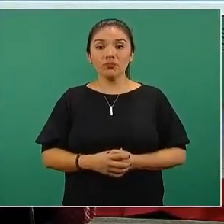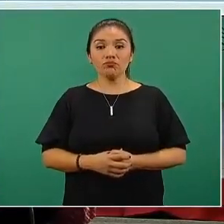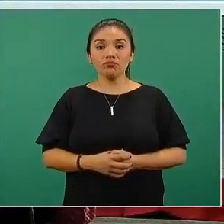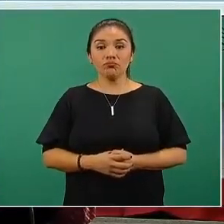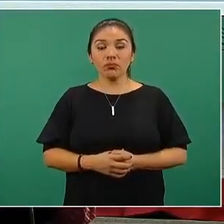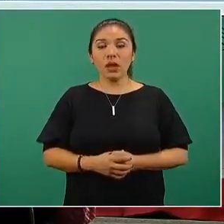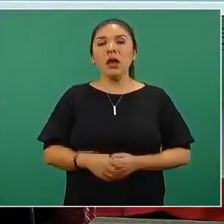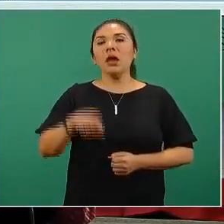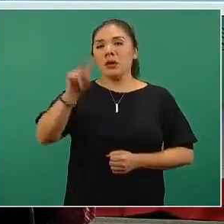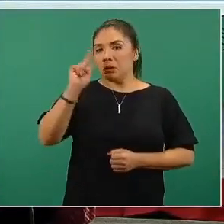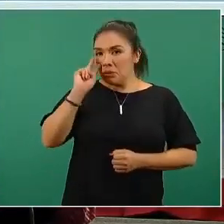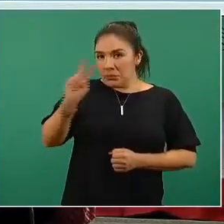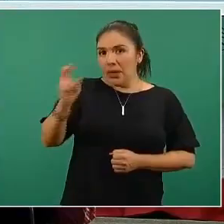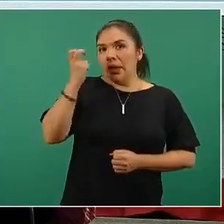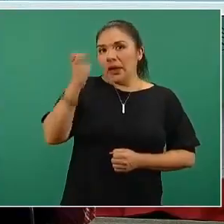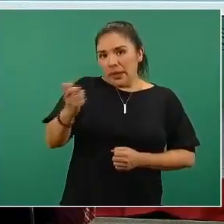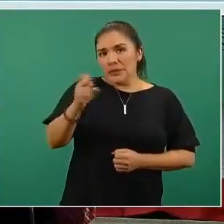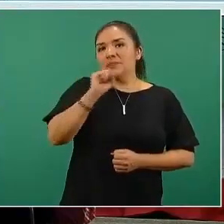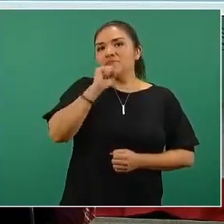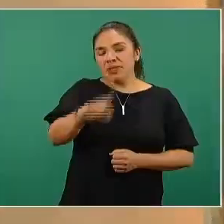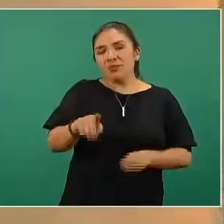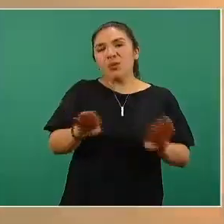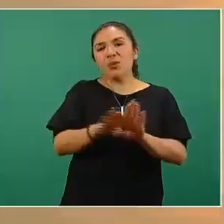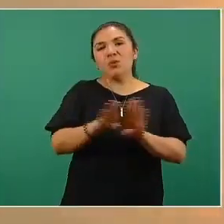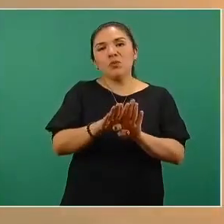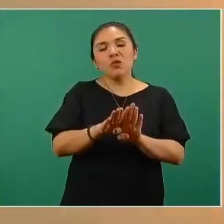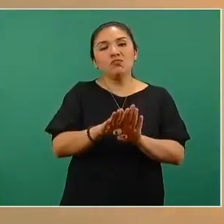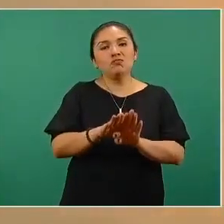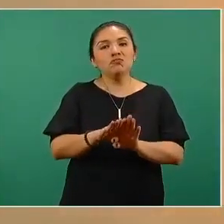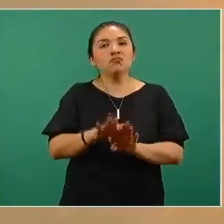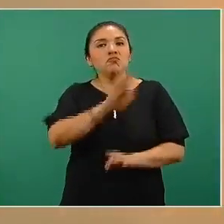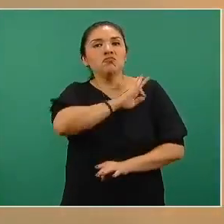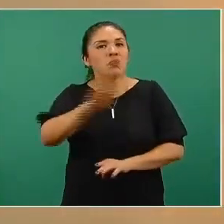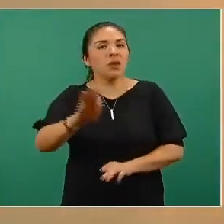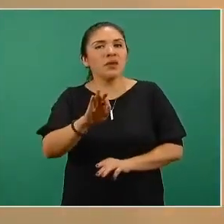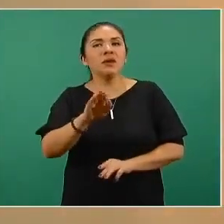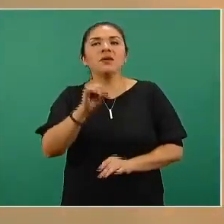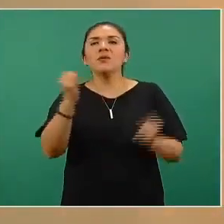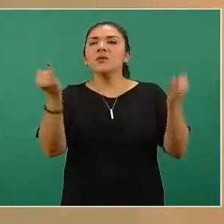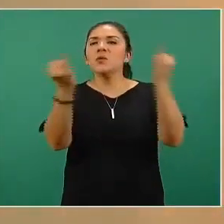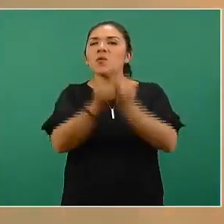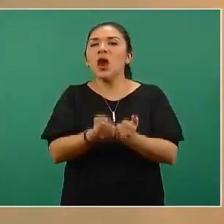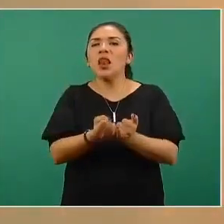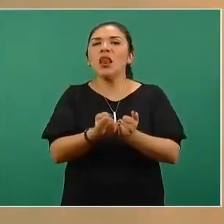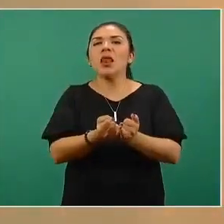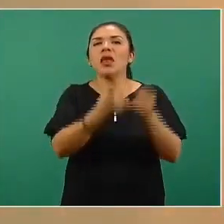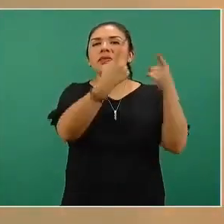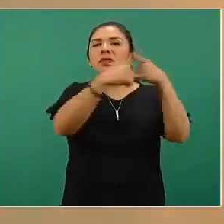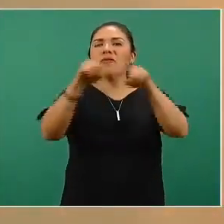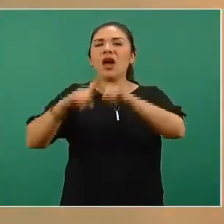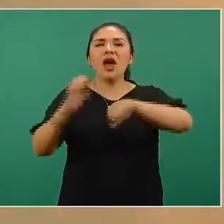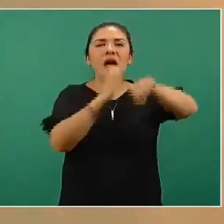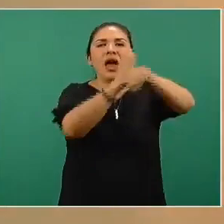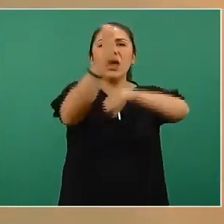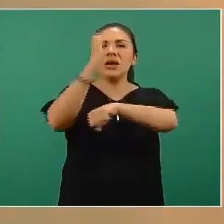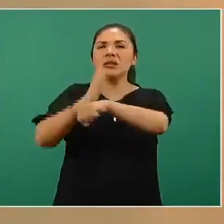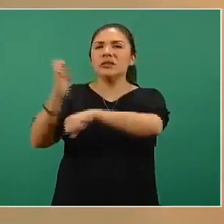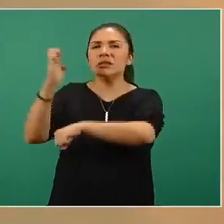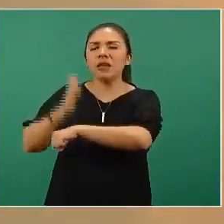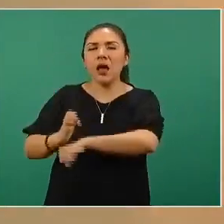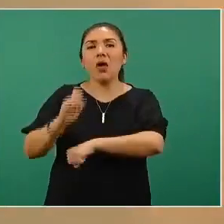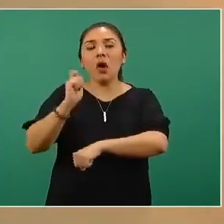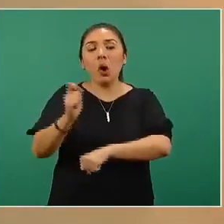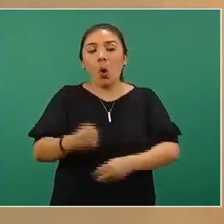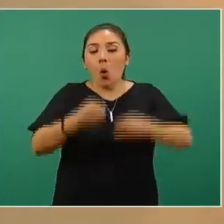Y aquí vemos eso, el reflejo de la posible heterogeneidad de las diferentes entidades federativas en cuanto a